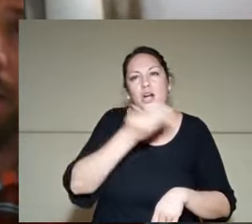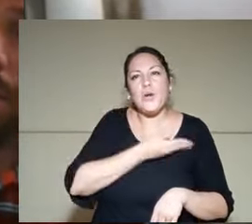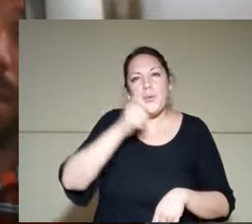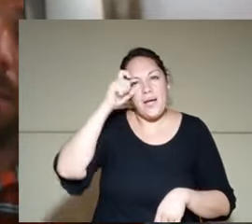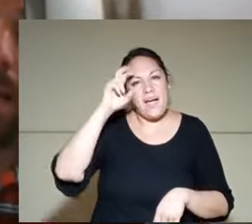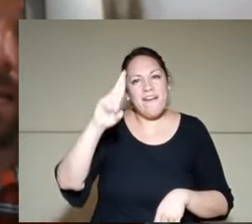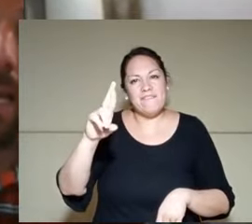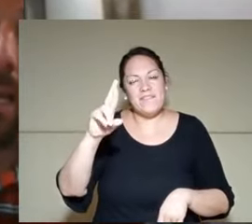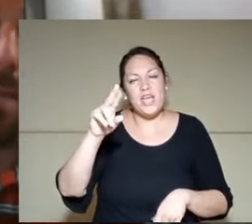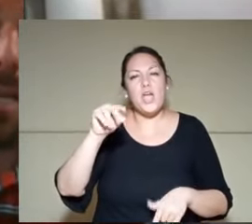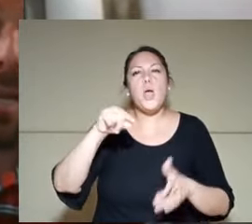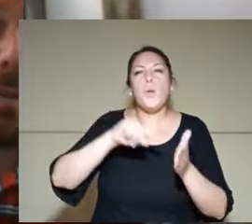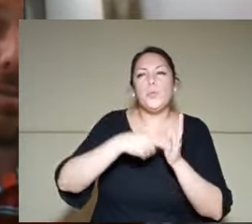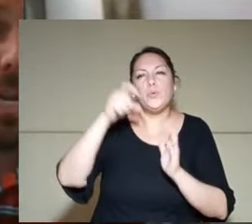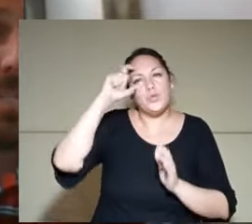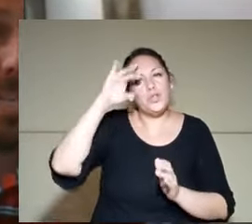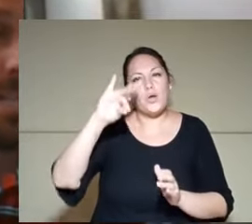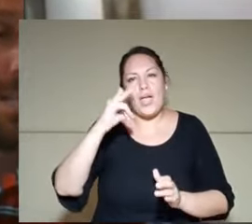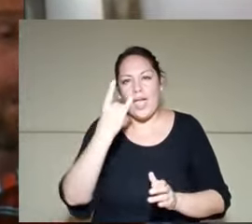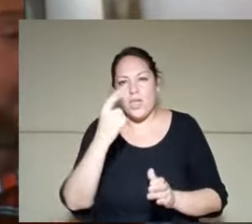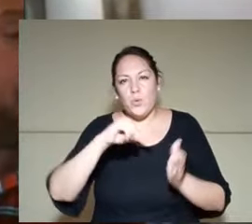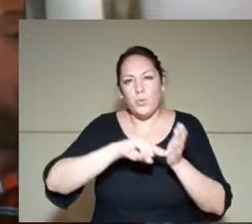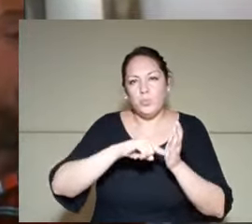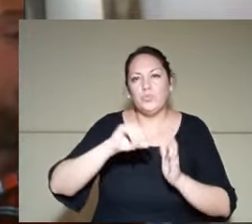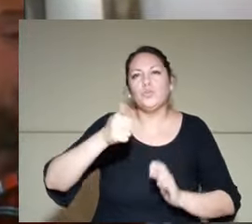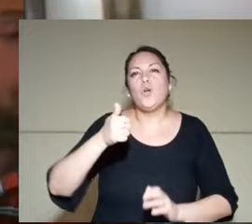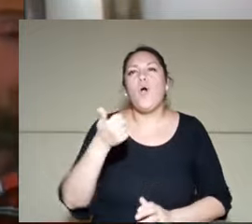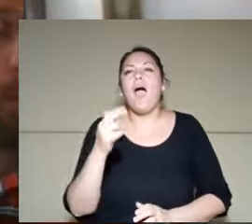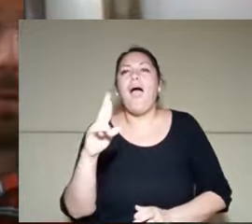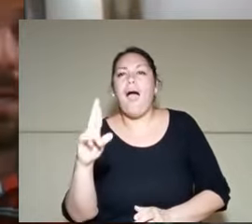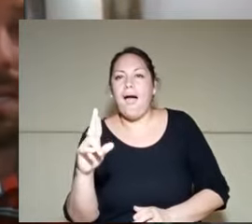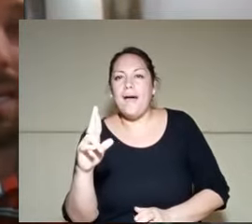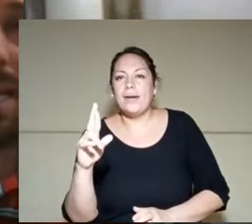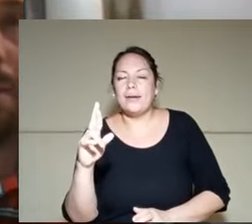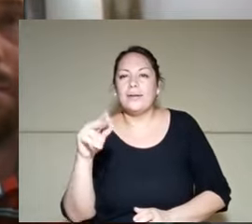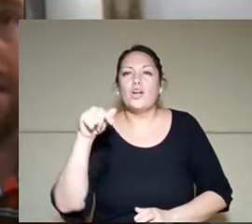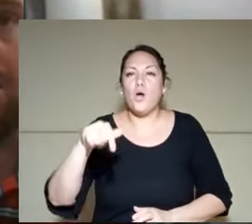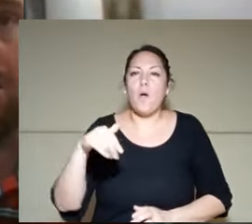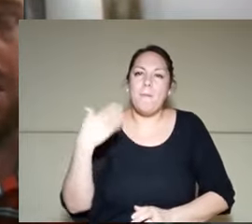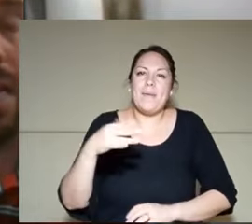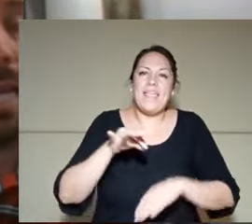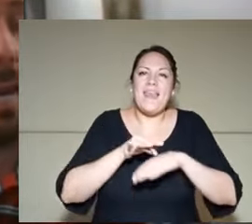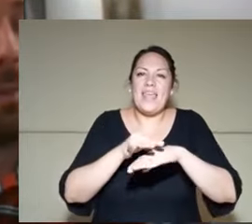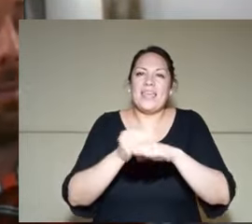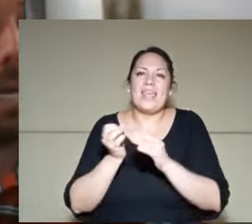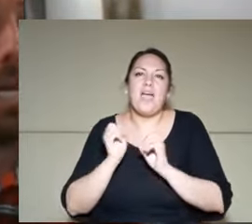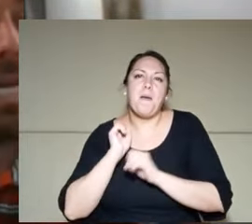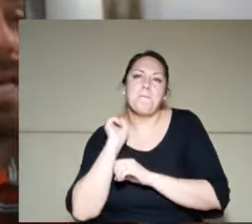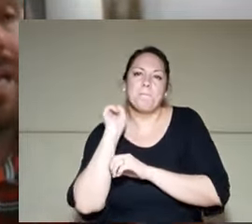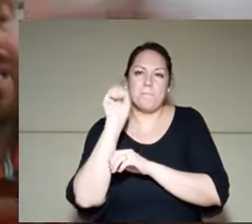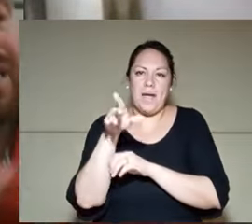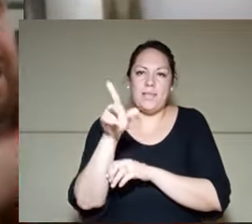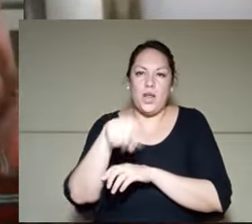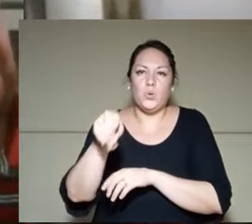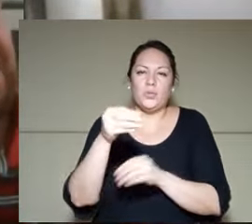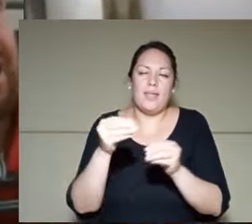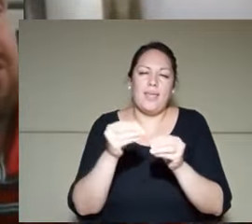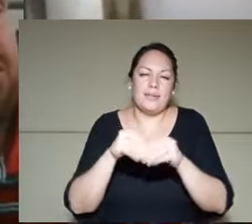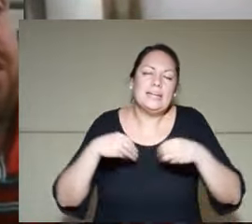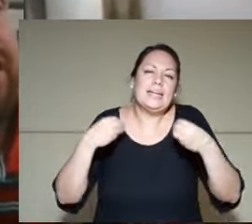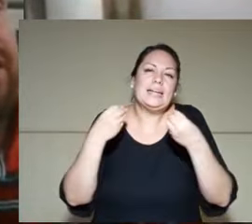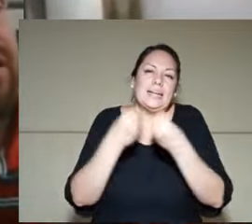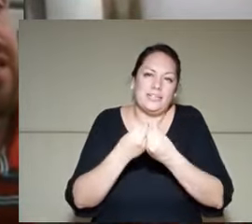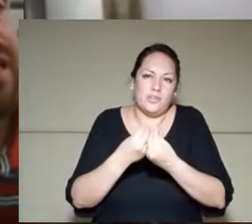joseprofilia@fed.unco.edu.ar. Me mandan quién va a ser la persona, así ya mismo, hoy o mañana, les mando la primera guía que tienen